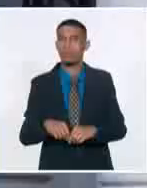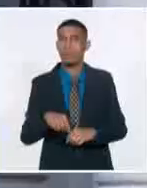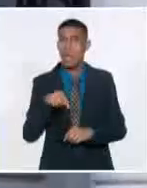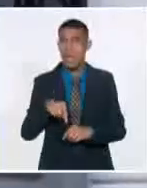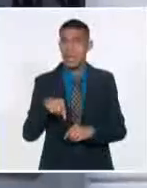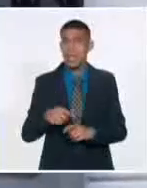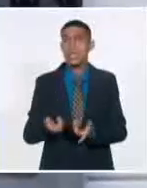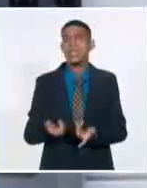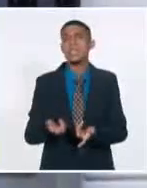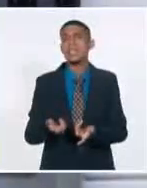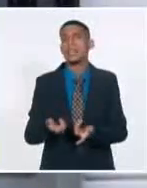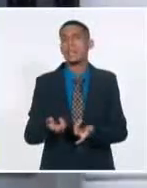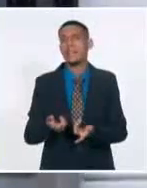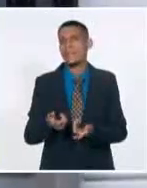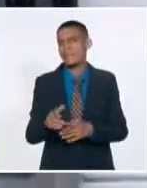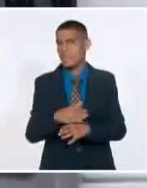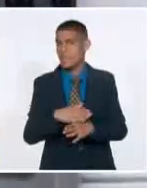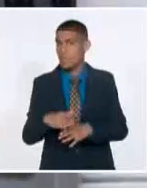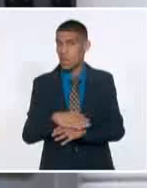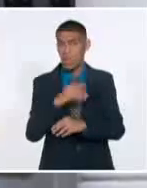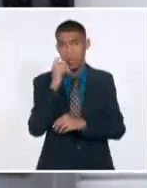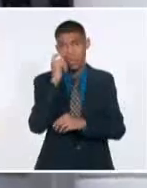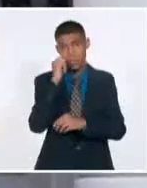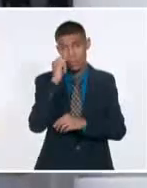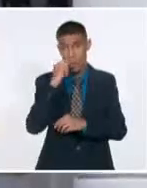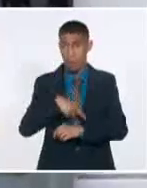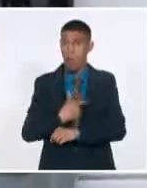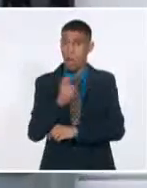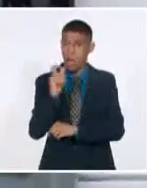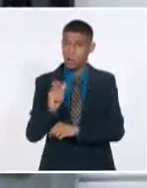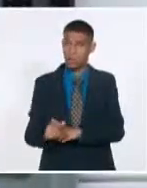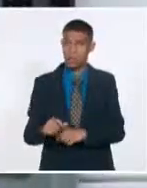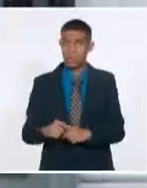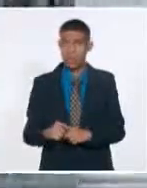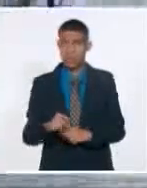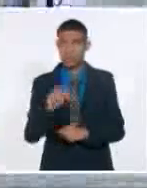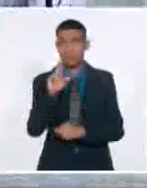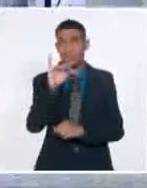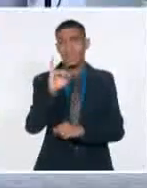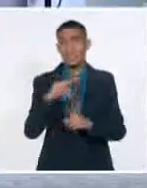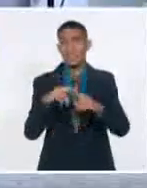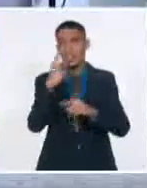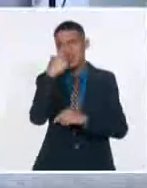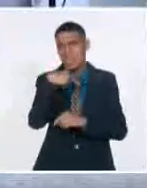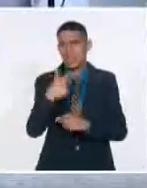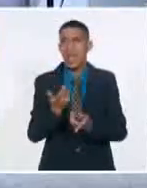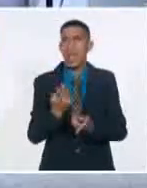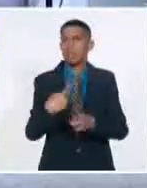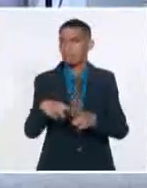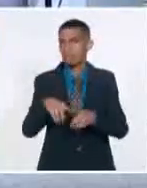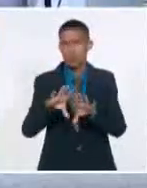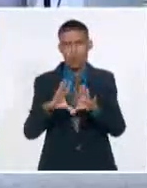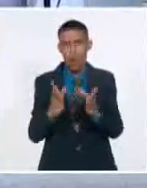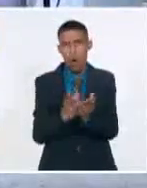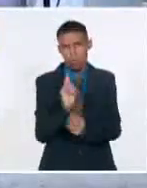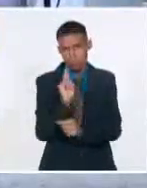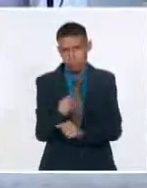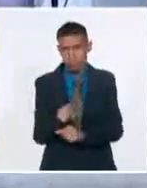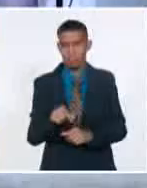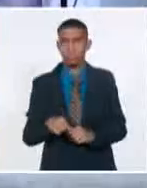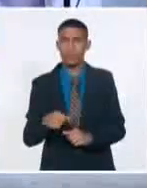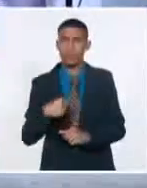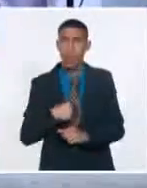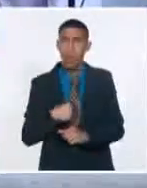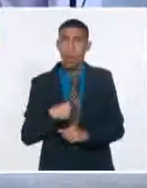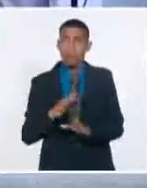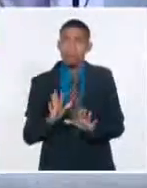Moré, aquí está Celeste, aquí está Rita Montaner, aquí está todos. Espero que todo